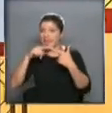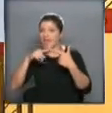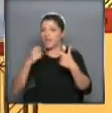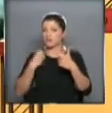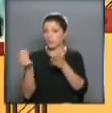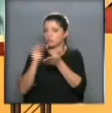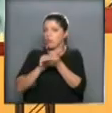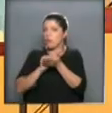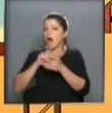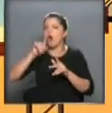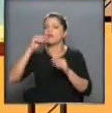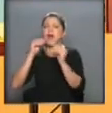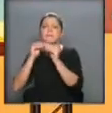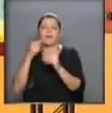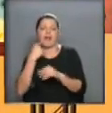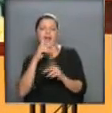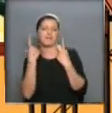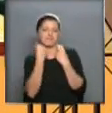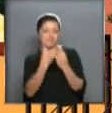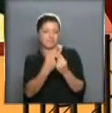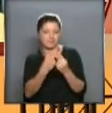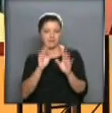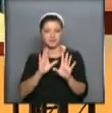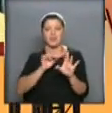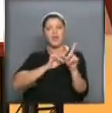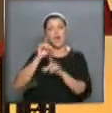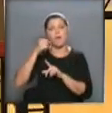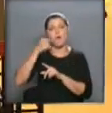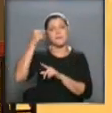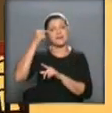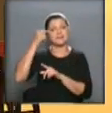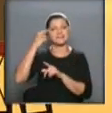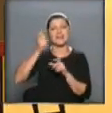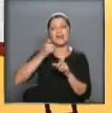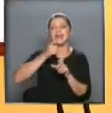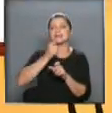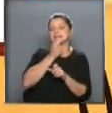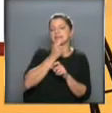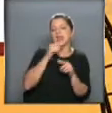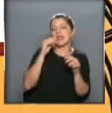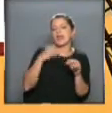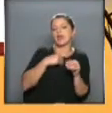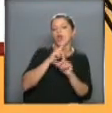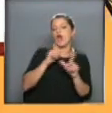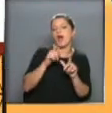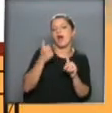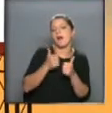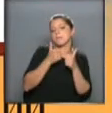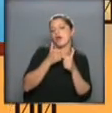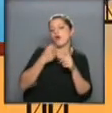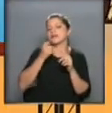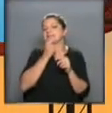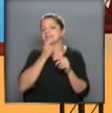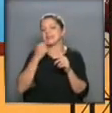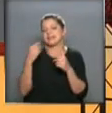tus amigos? ¿No existe un prejuicio que marca que el que no cree es más cool que el creyente? ¿Qué? ¿Qué quieren que les responda a estas